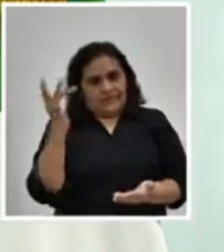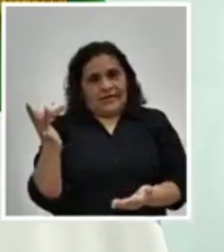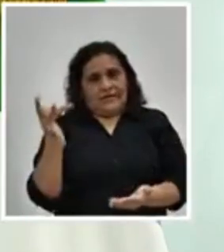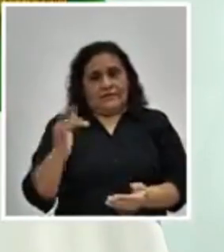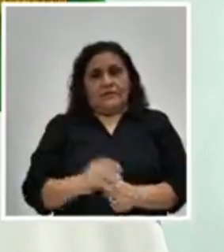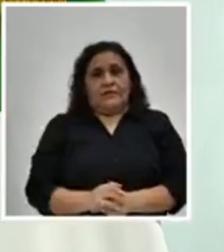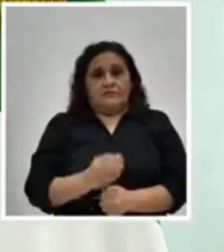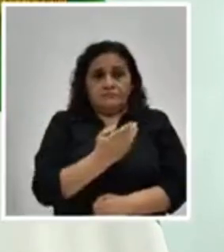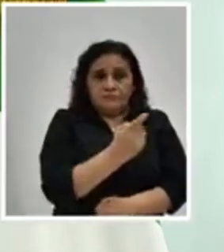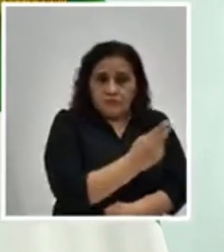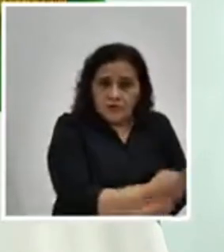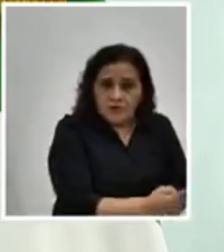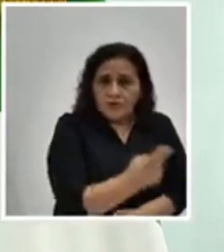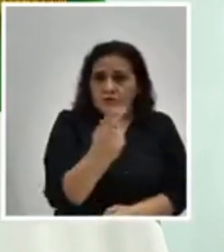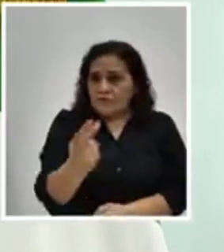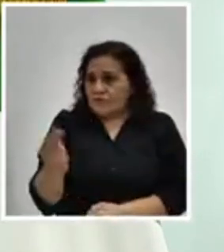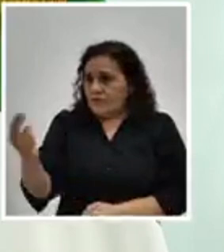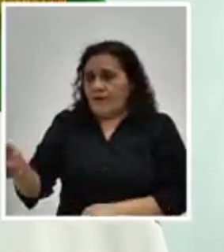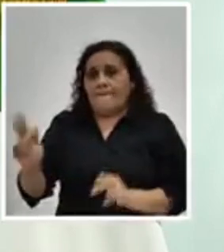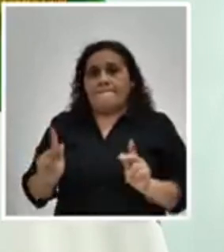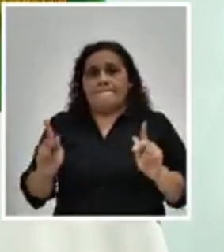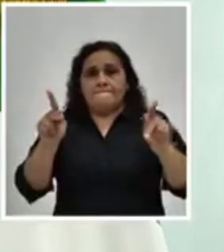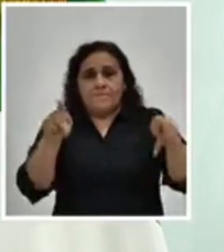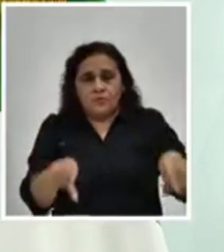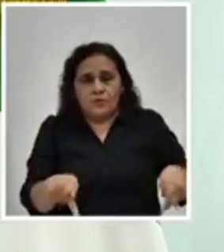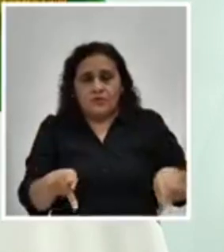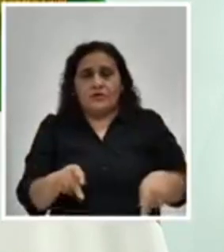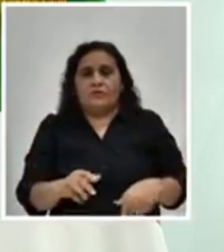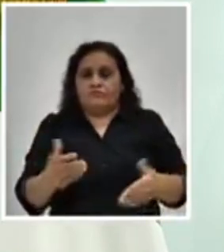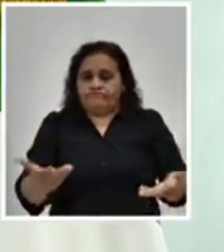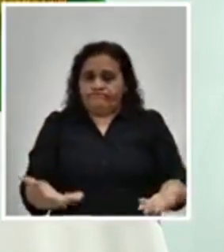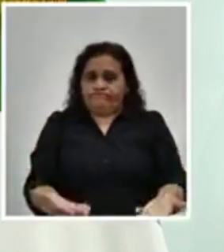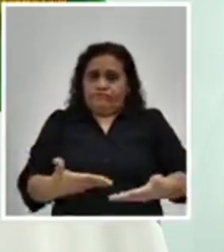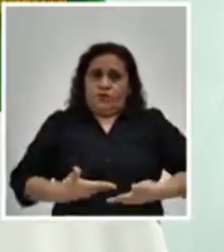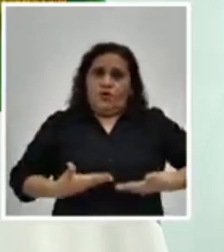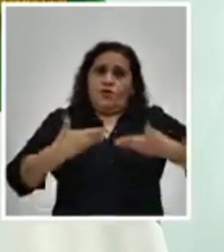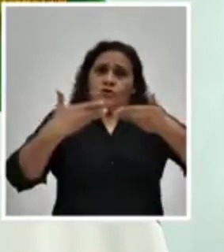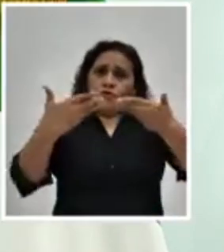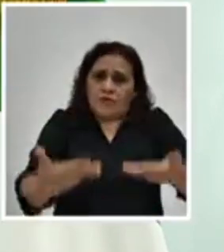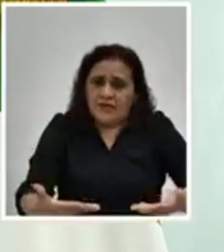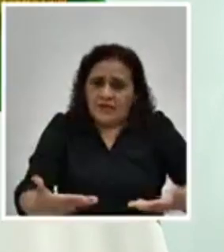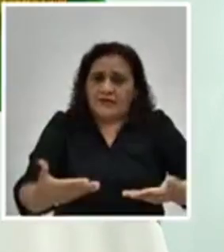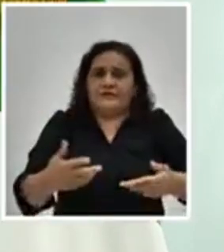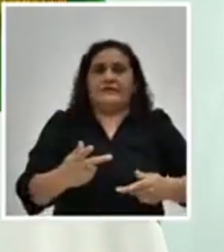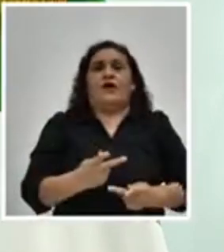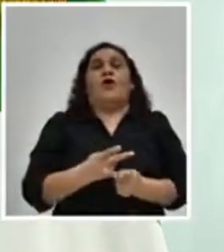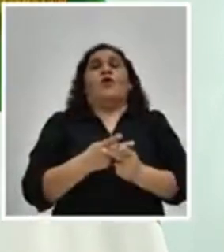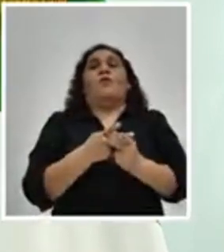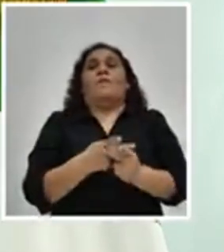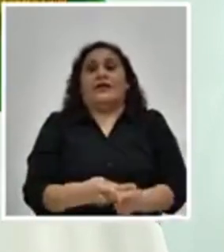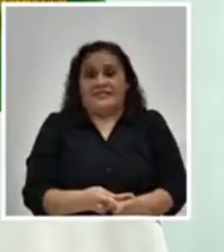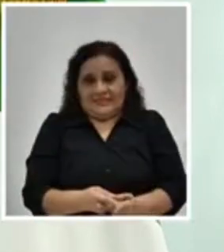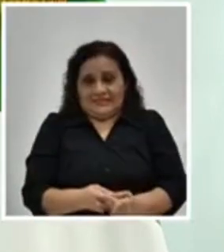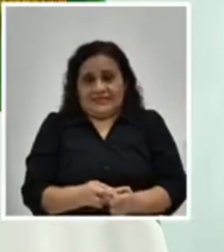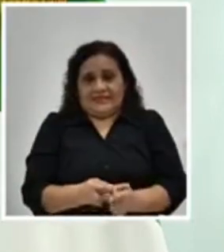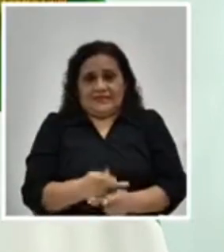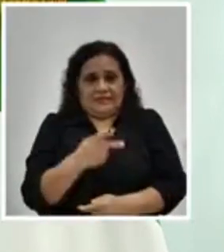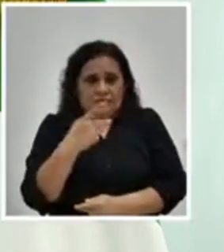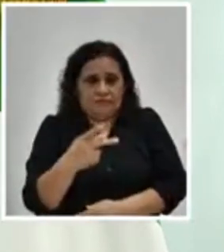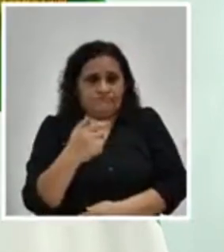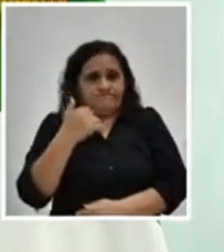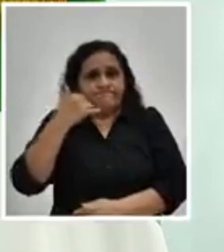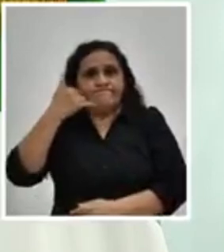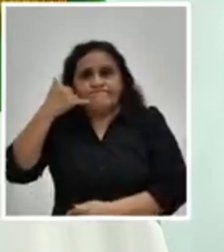a los ciudadanos de Progreso su confianza, su paciencia, sus